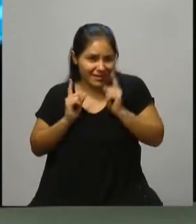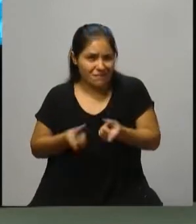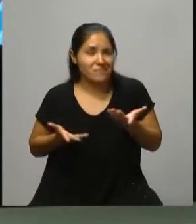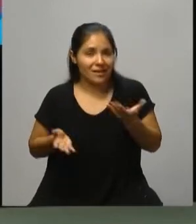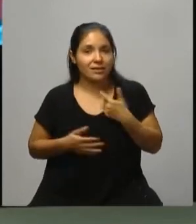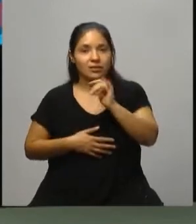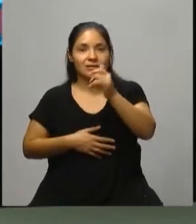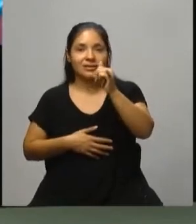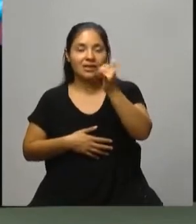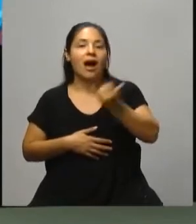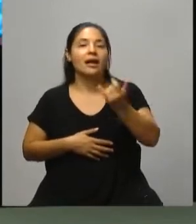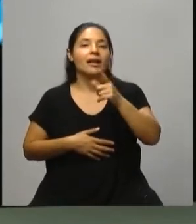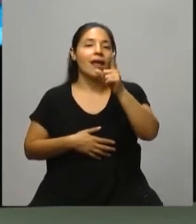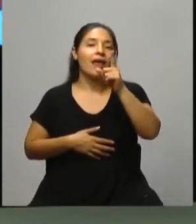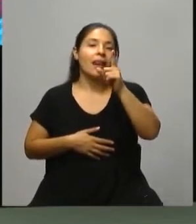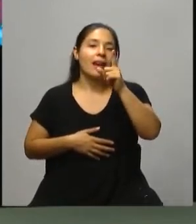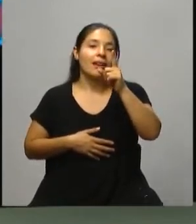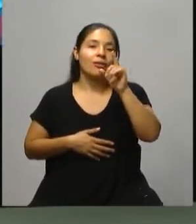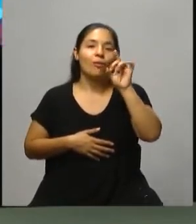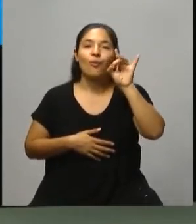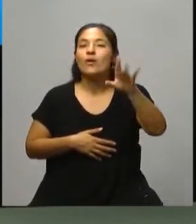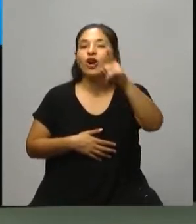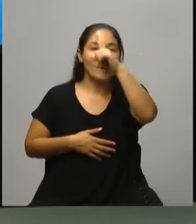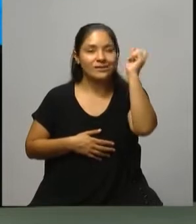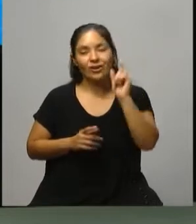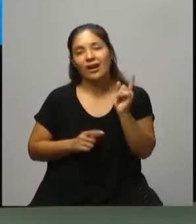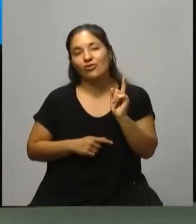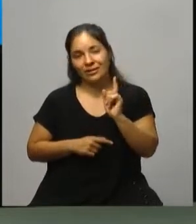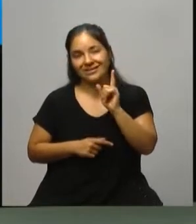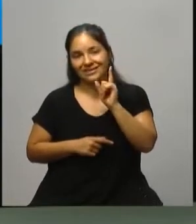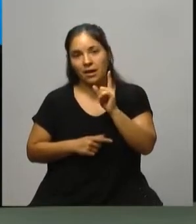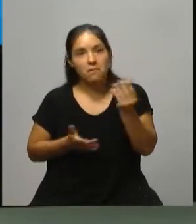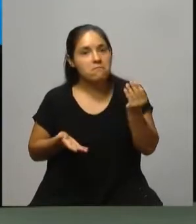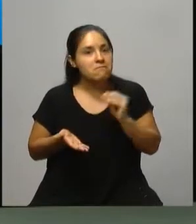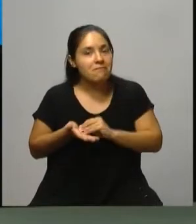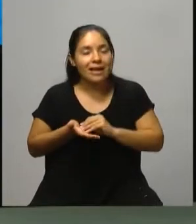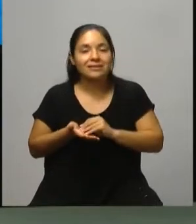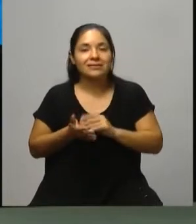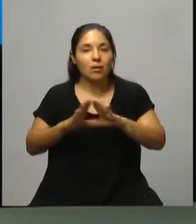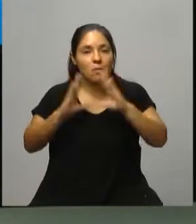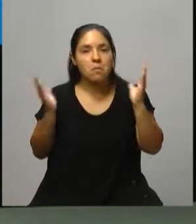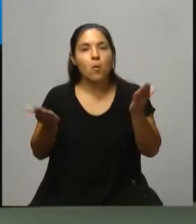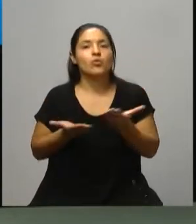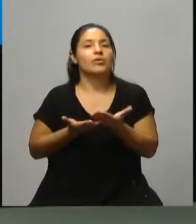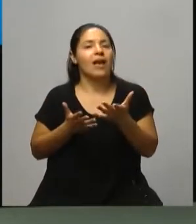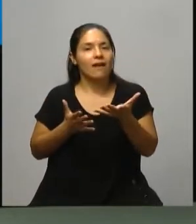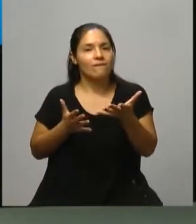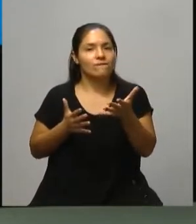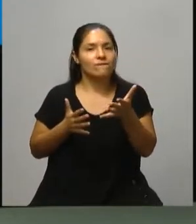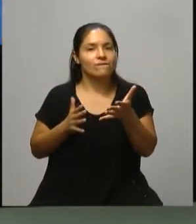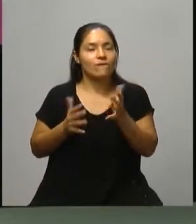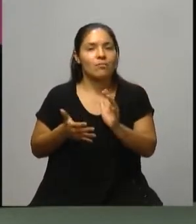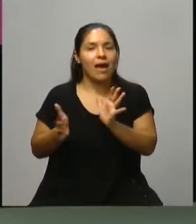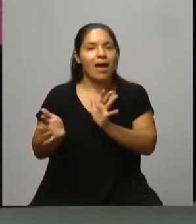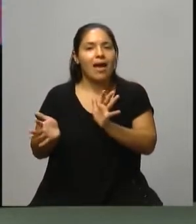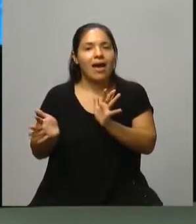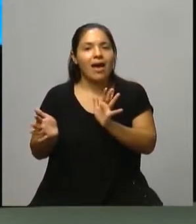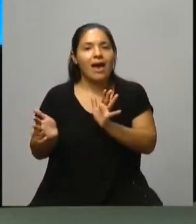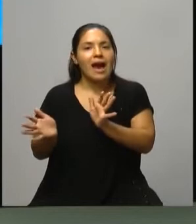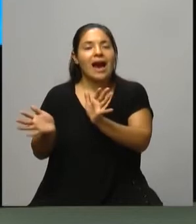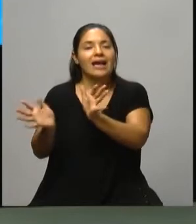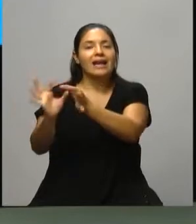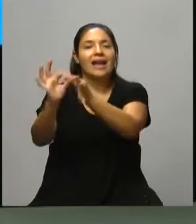tuvo. Muchos pobladores de Santa Rosa me han comentado que fue como la gran gestora de